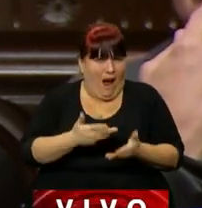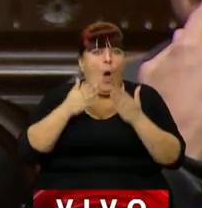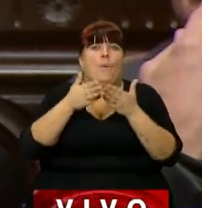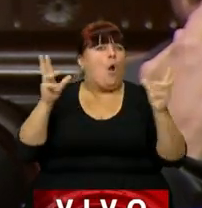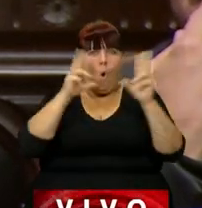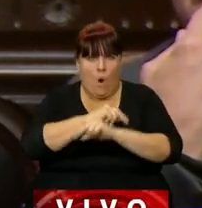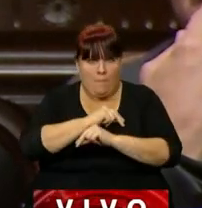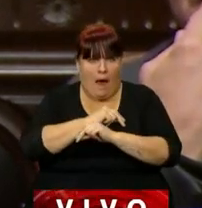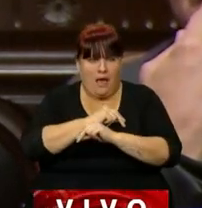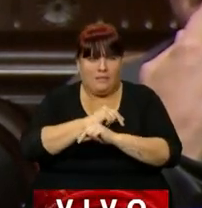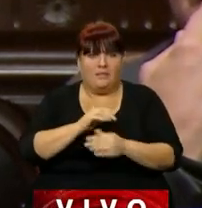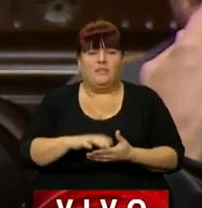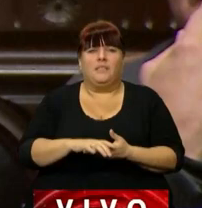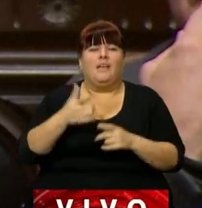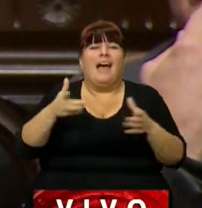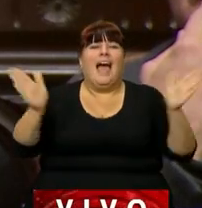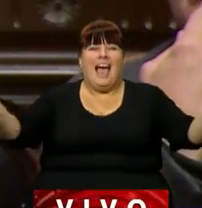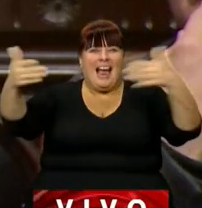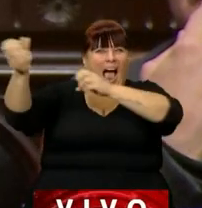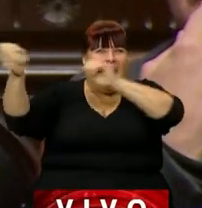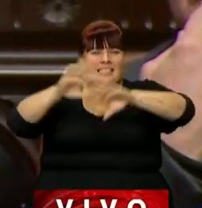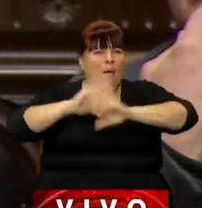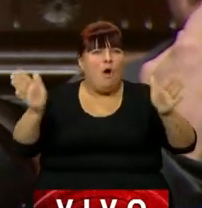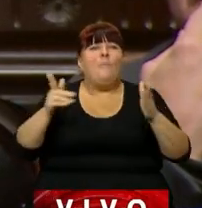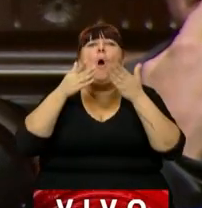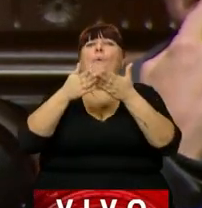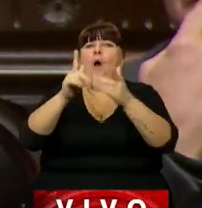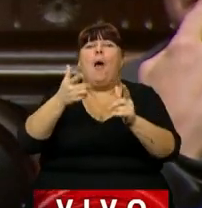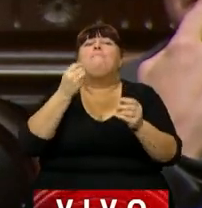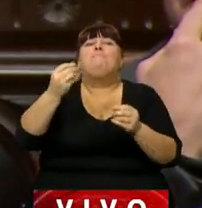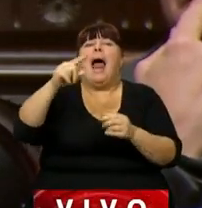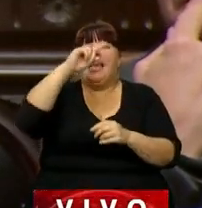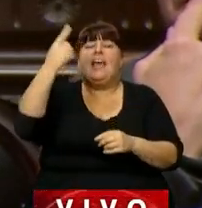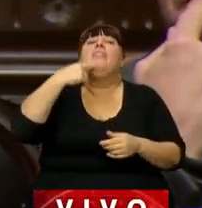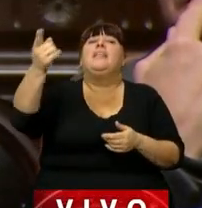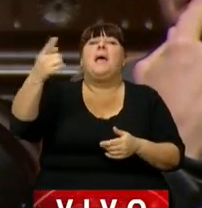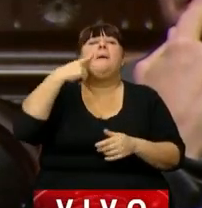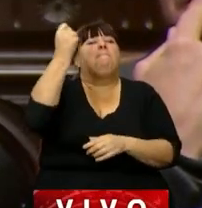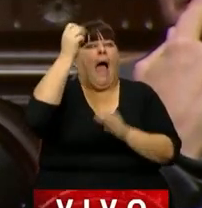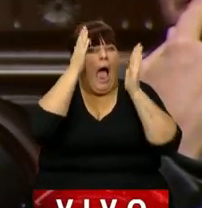barco, nos quedamos sin container, pero además no tenemos flota para que el Estado argentino le diga, mire,